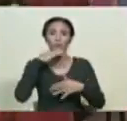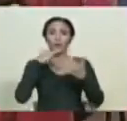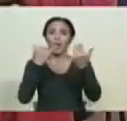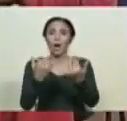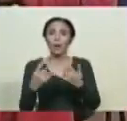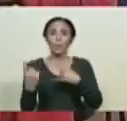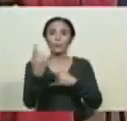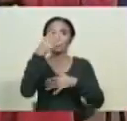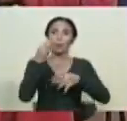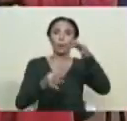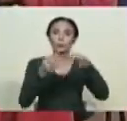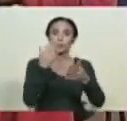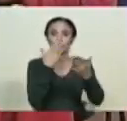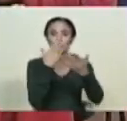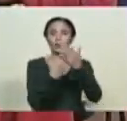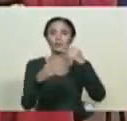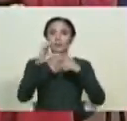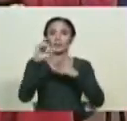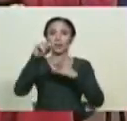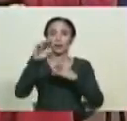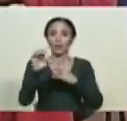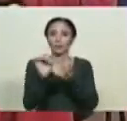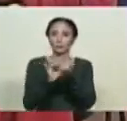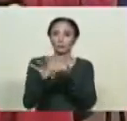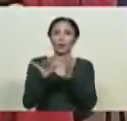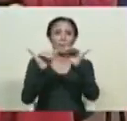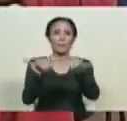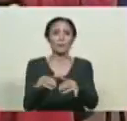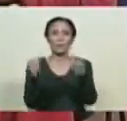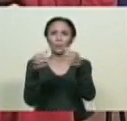Primera Justicia ante el CNE. Lo votaron. Es el mismo negocio.